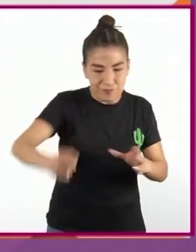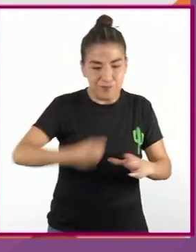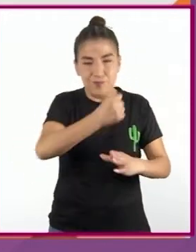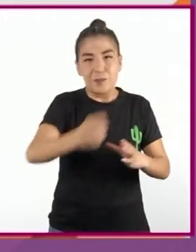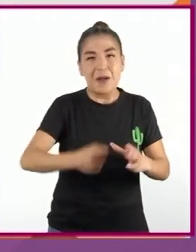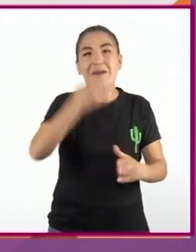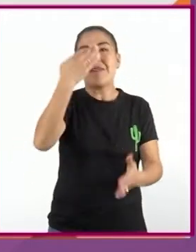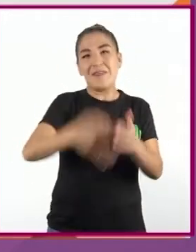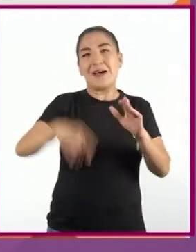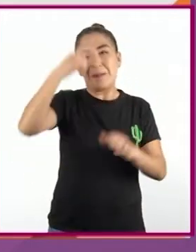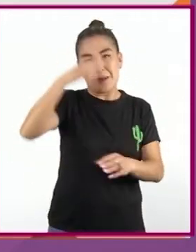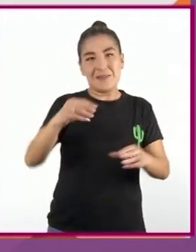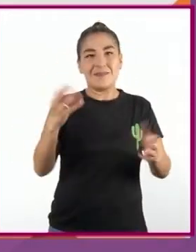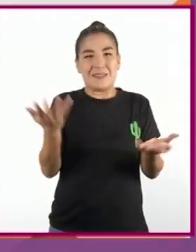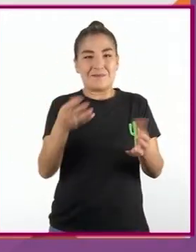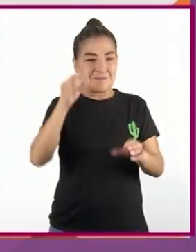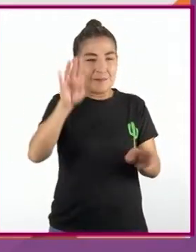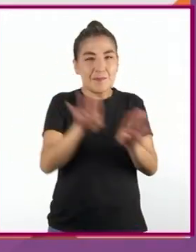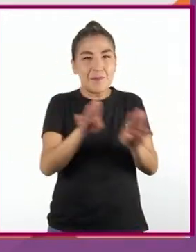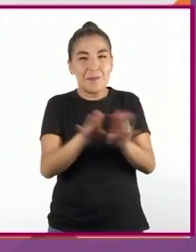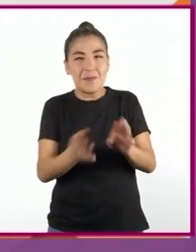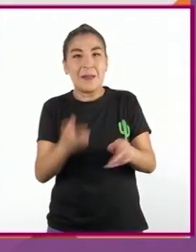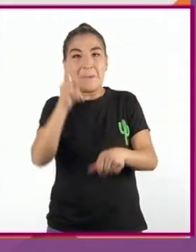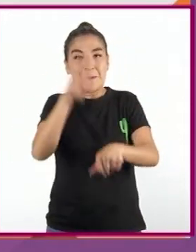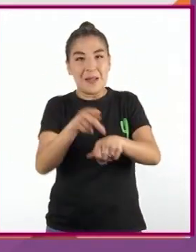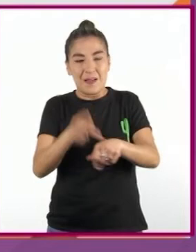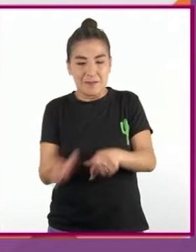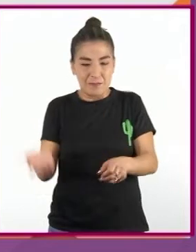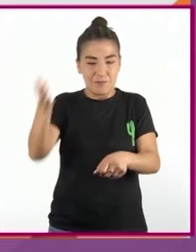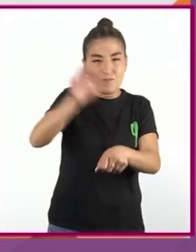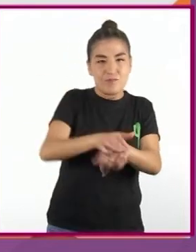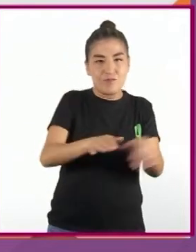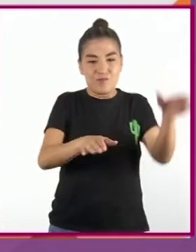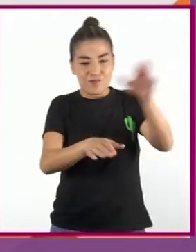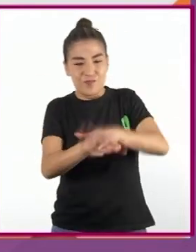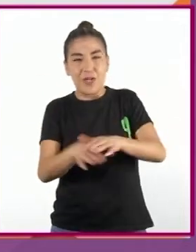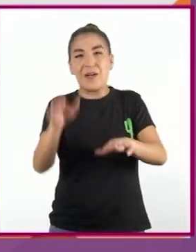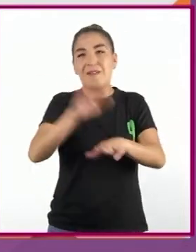pueblos mesoamericanos unían las piedras de sus construcciones.